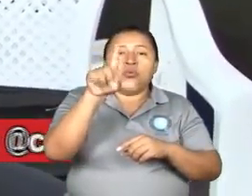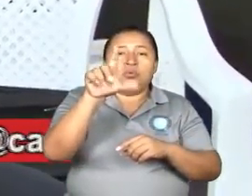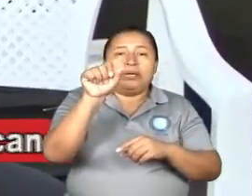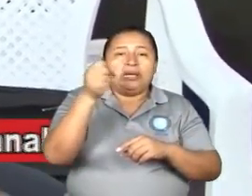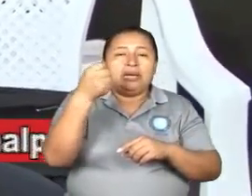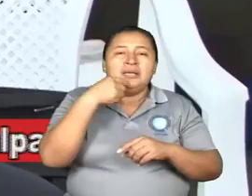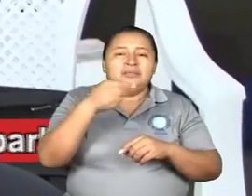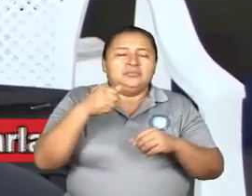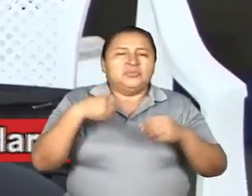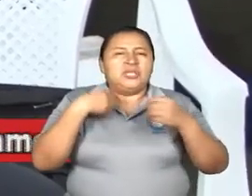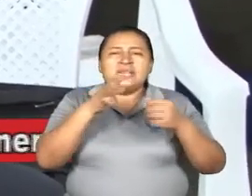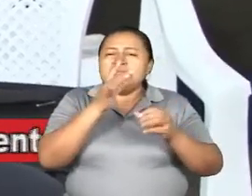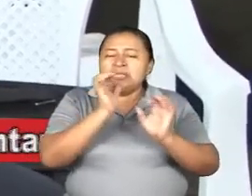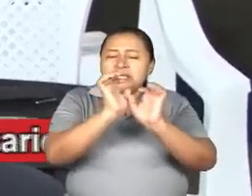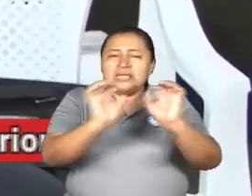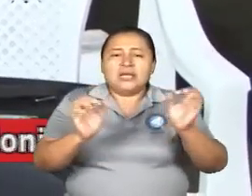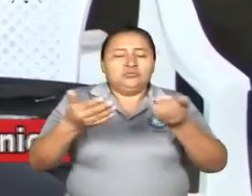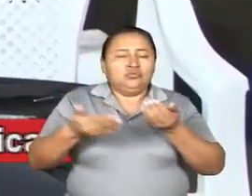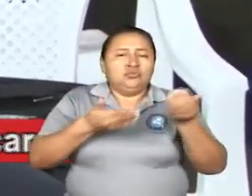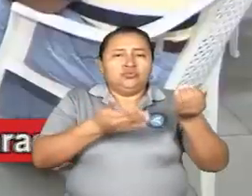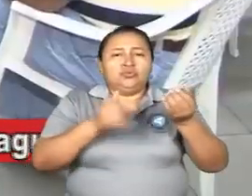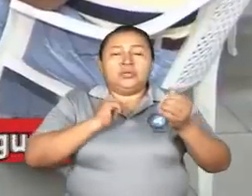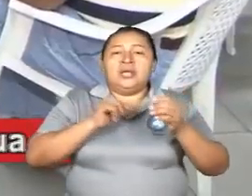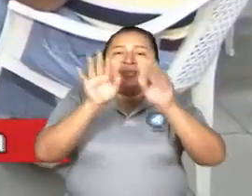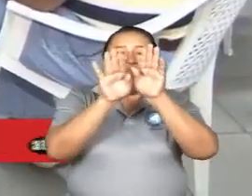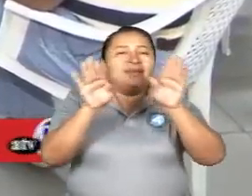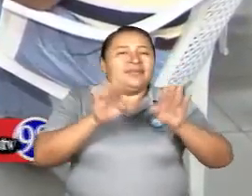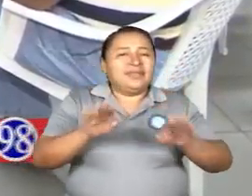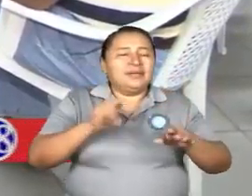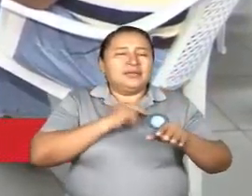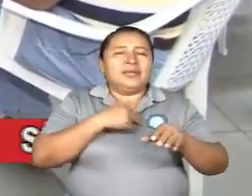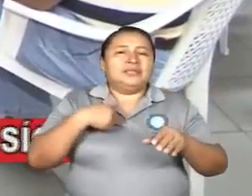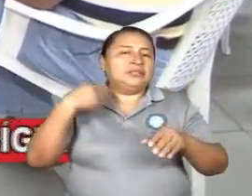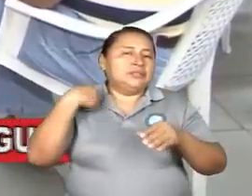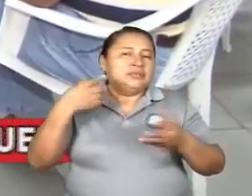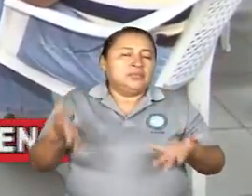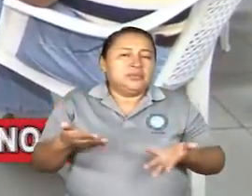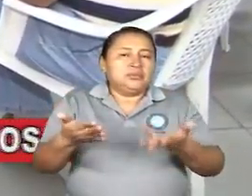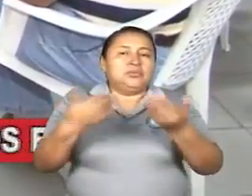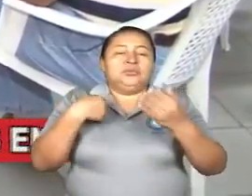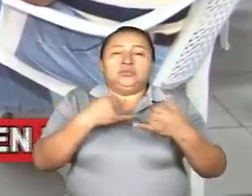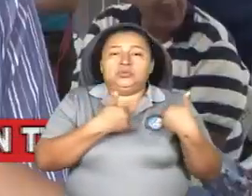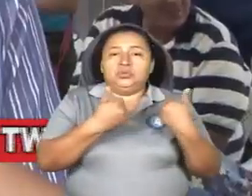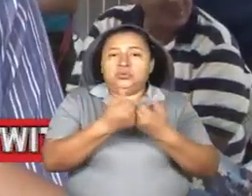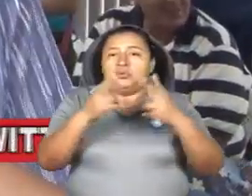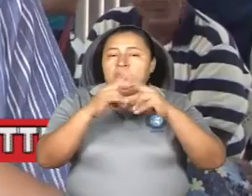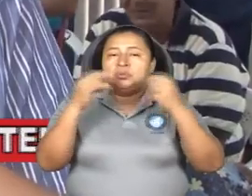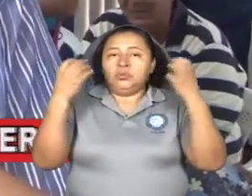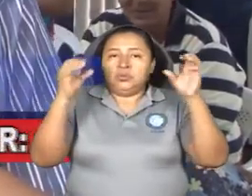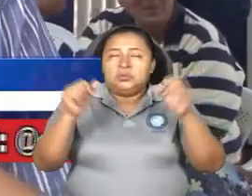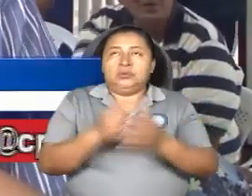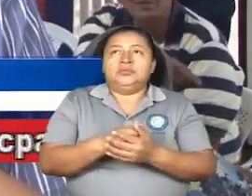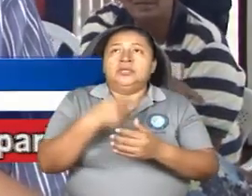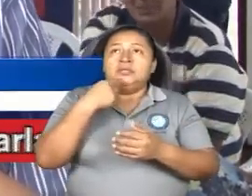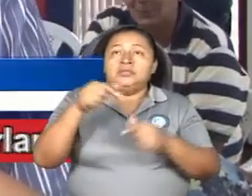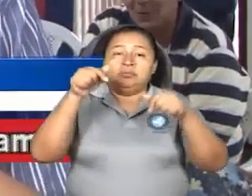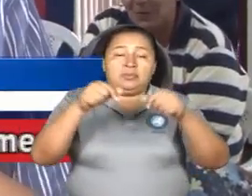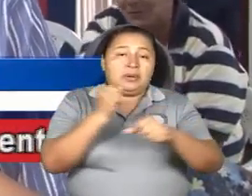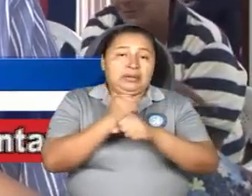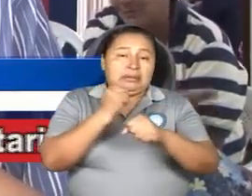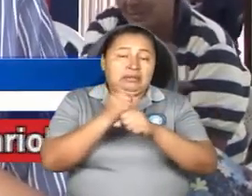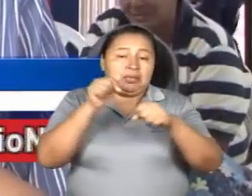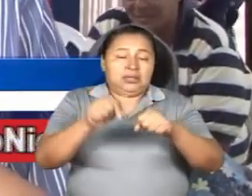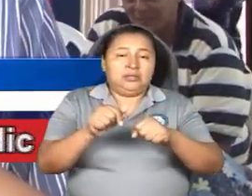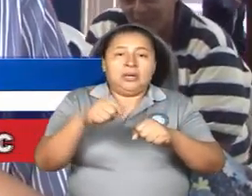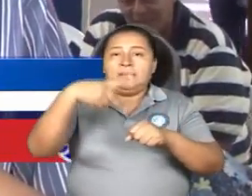iniciar los preparativos de lo que será el Festival Navideño que promueve el Instituto Nicaragüense de Cultura. Bueno, vamos a trabajar esta vez con una